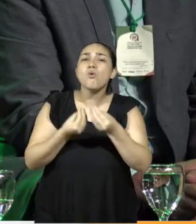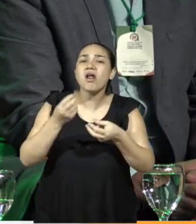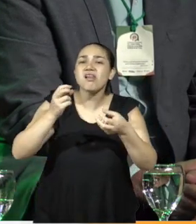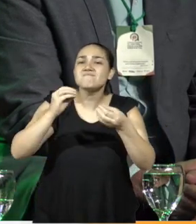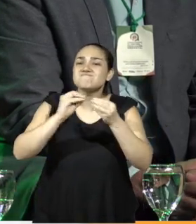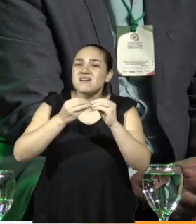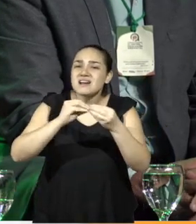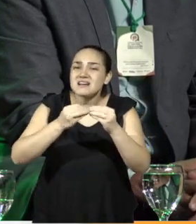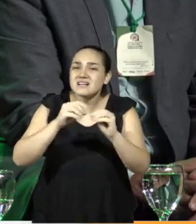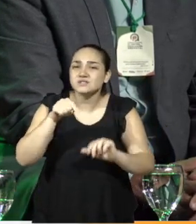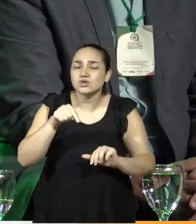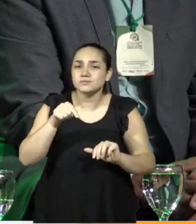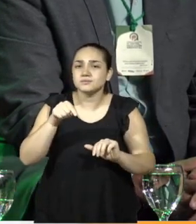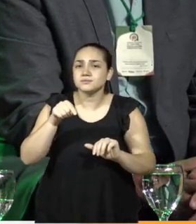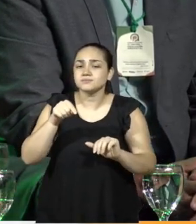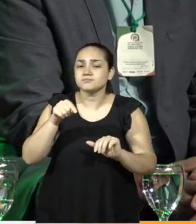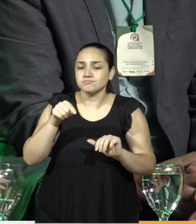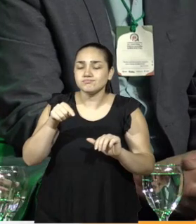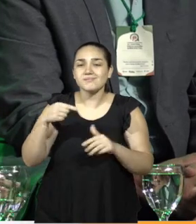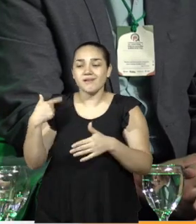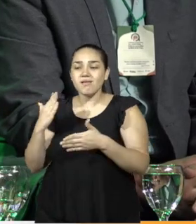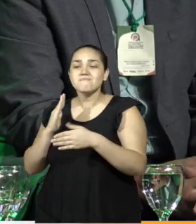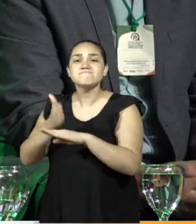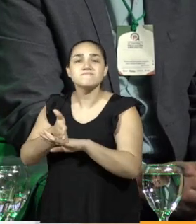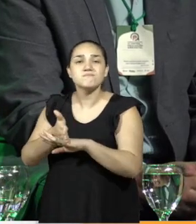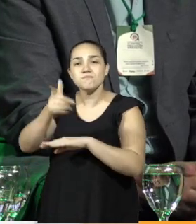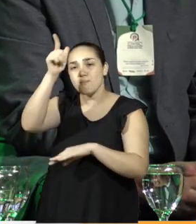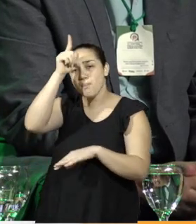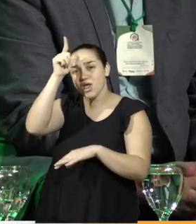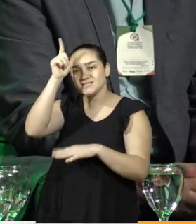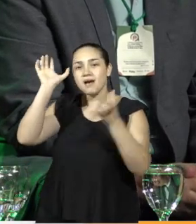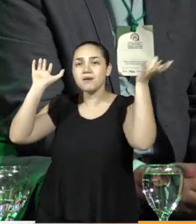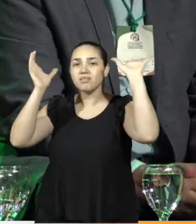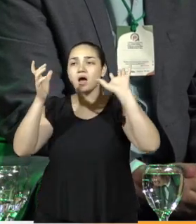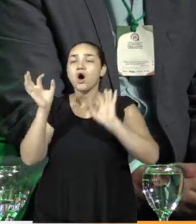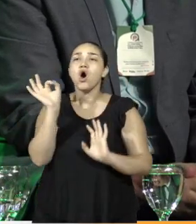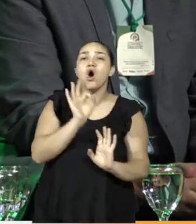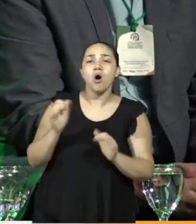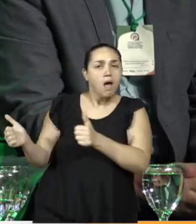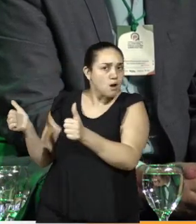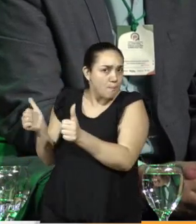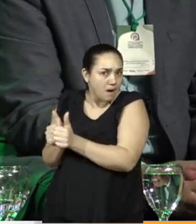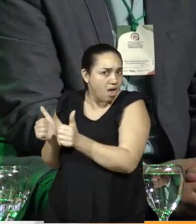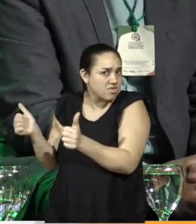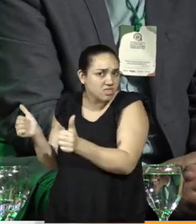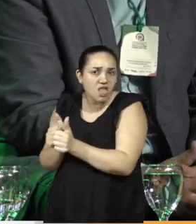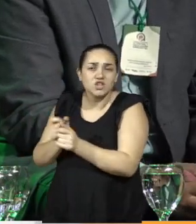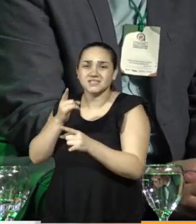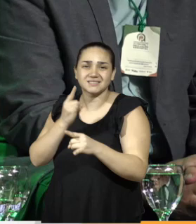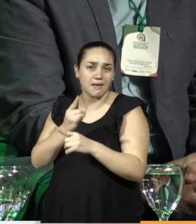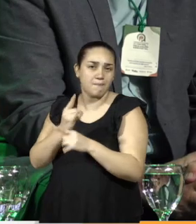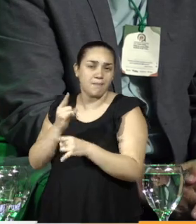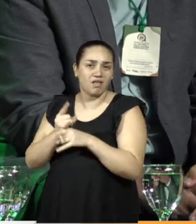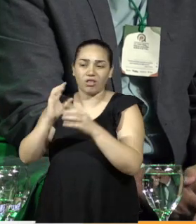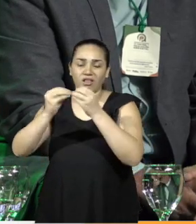mencionarme amerita la intervención de la Policía Ambiental o lo hacen acompañados siempre en todos los casos de